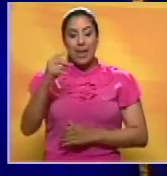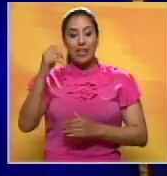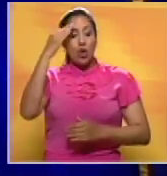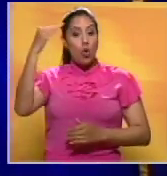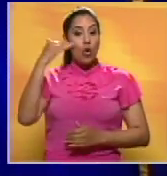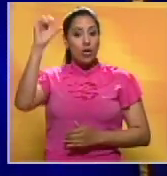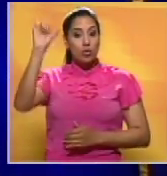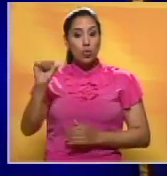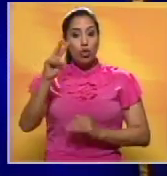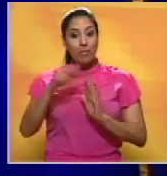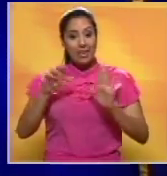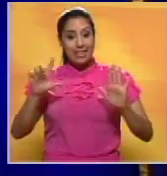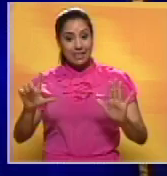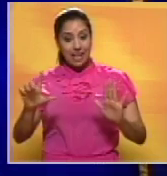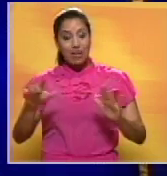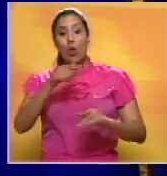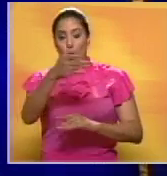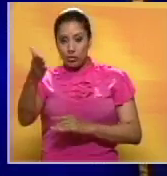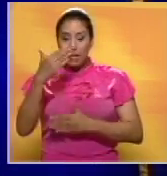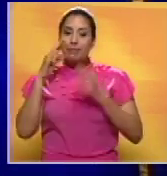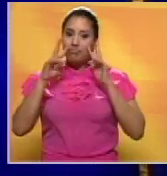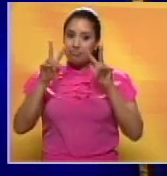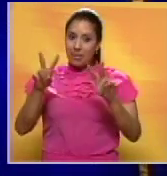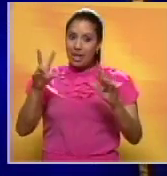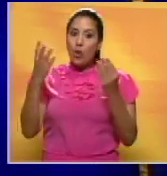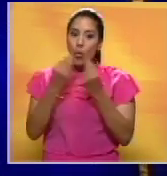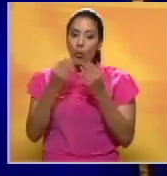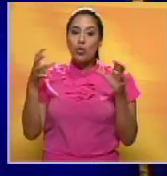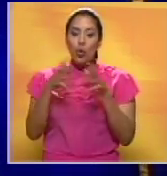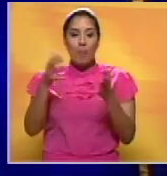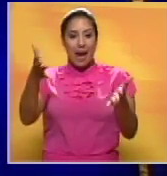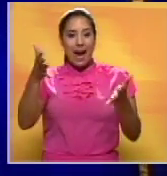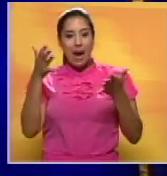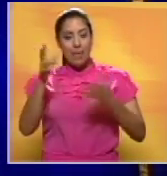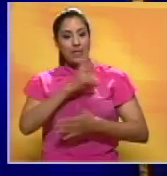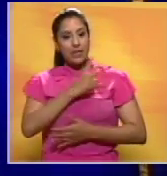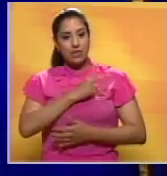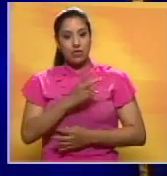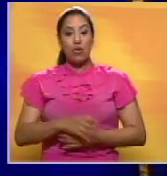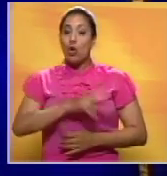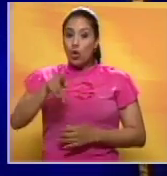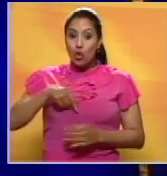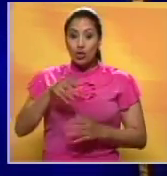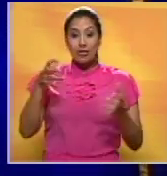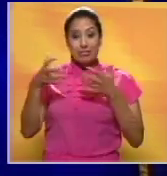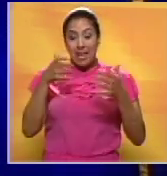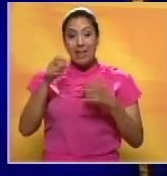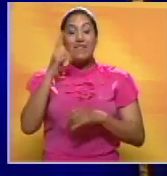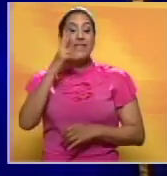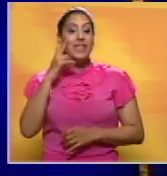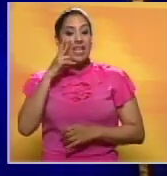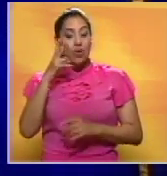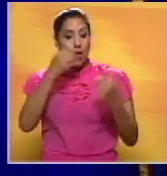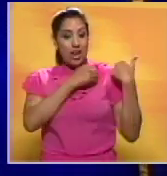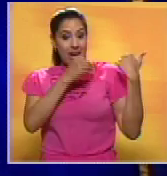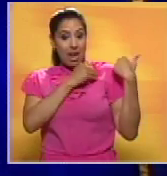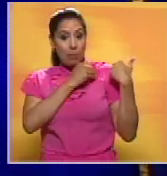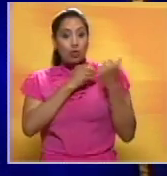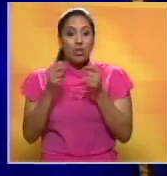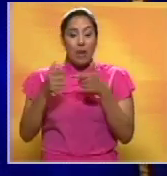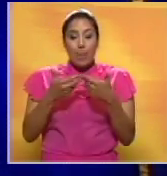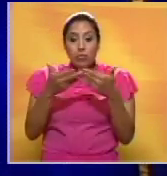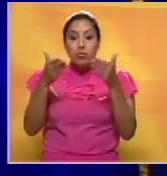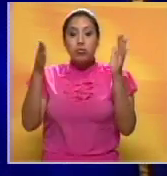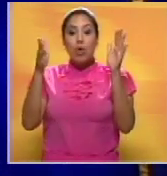Sur 2017 que ustedes disfrutarán junto al equipo campeón de Venevisión. Nuestros guerreros vinotintos serán los encargados